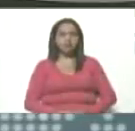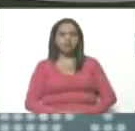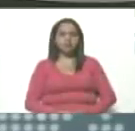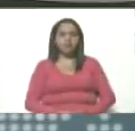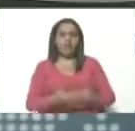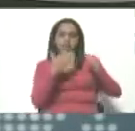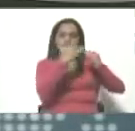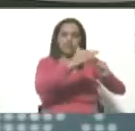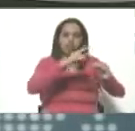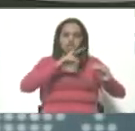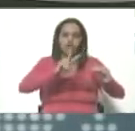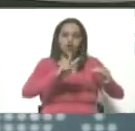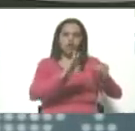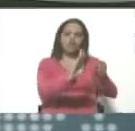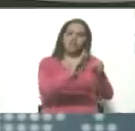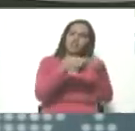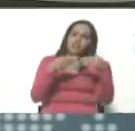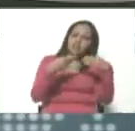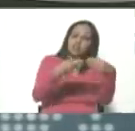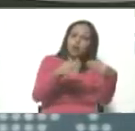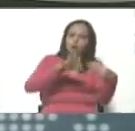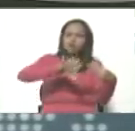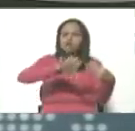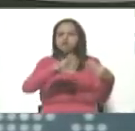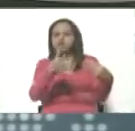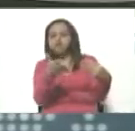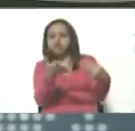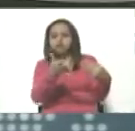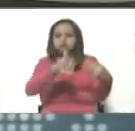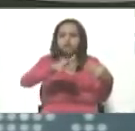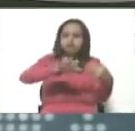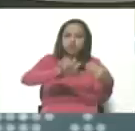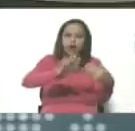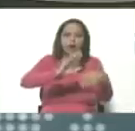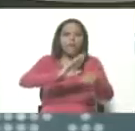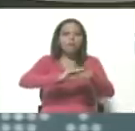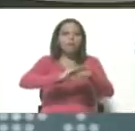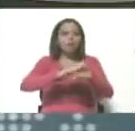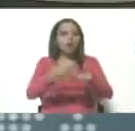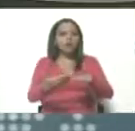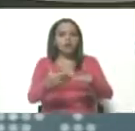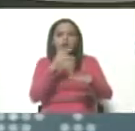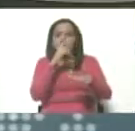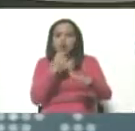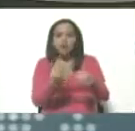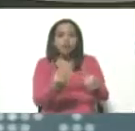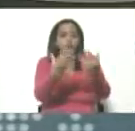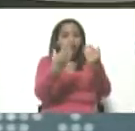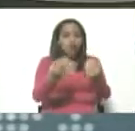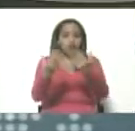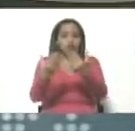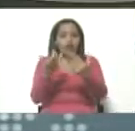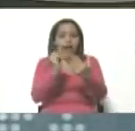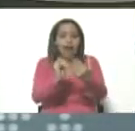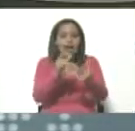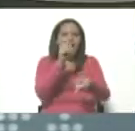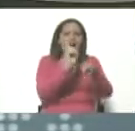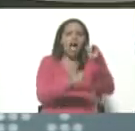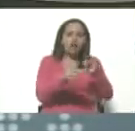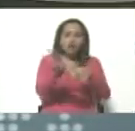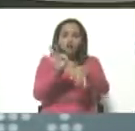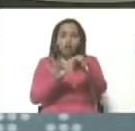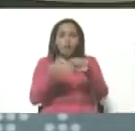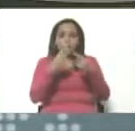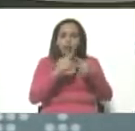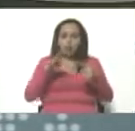Nivel 2, flexibilización parcial, porque no hay foco. Hay extensión de algunos casos, pero